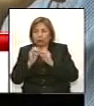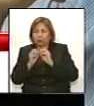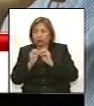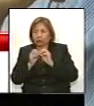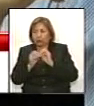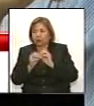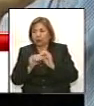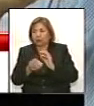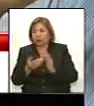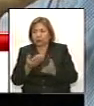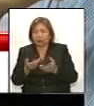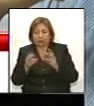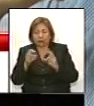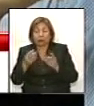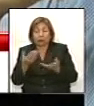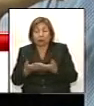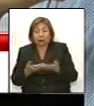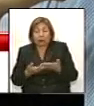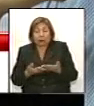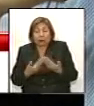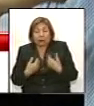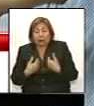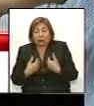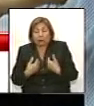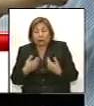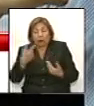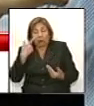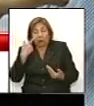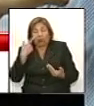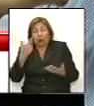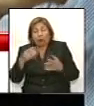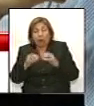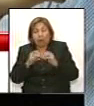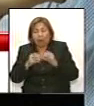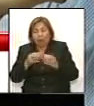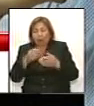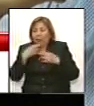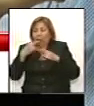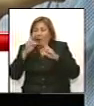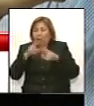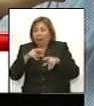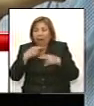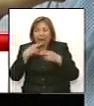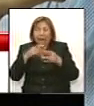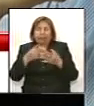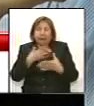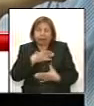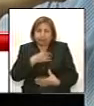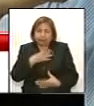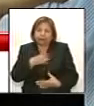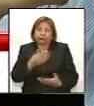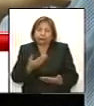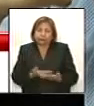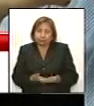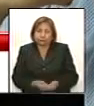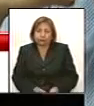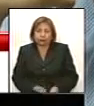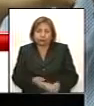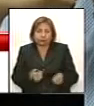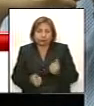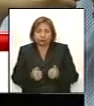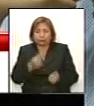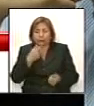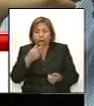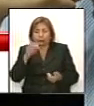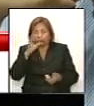porque hay temas técnicos que sí hemos tenido y que reconocer, pero se han solucionado y han sido contestados. Por eso sí me gustaría saber en tal caso cuál es, para buscar